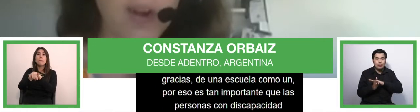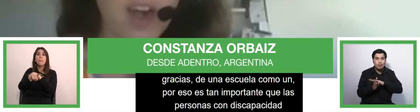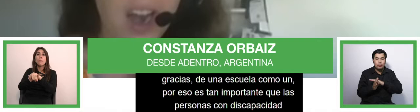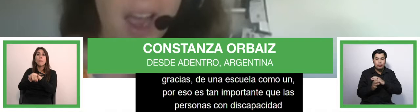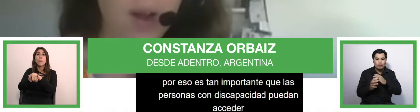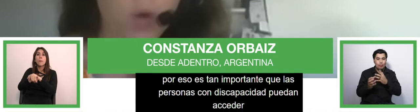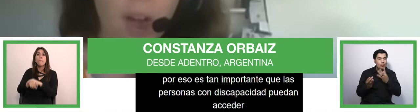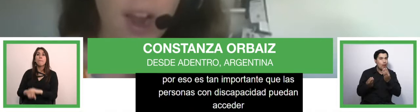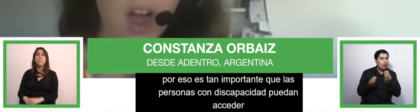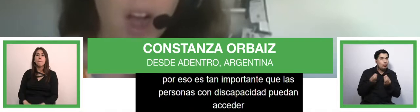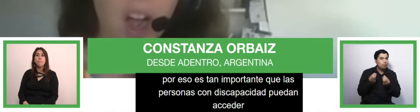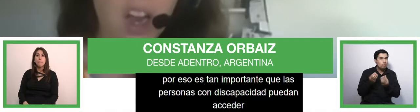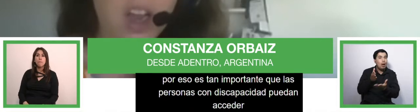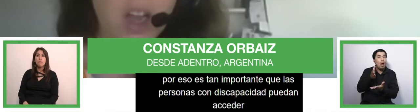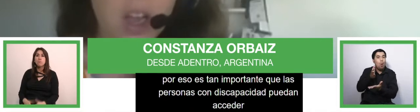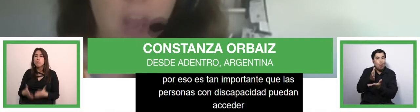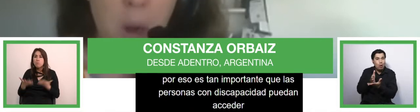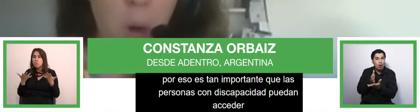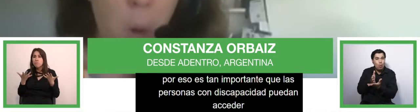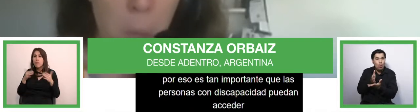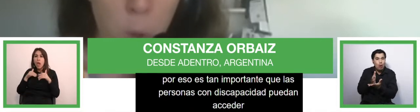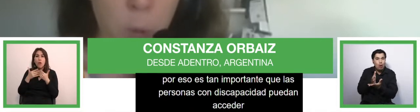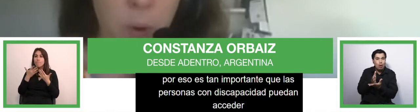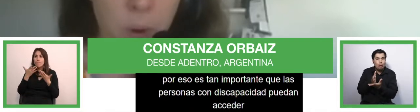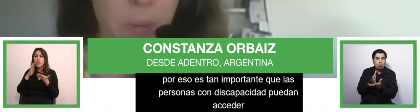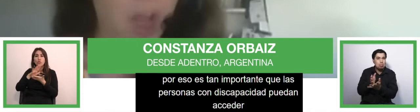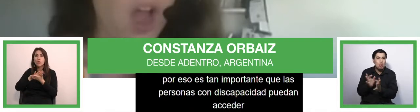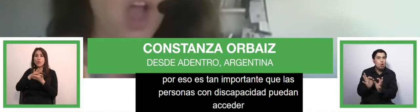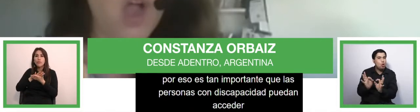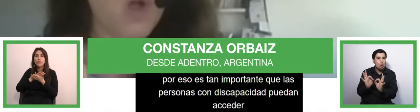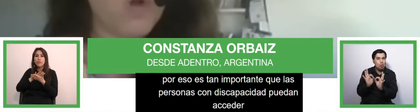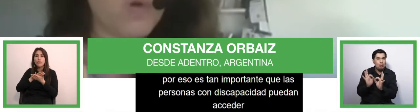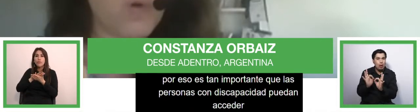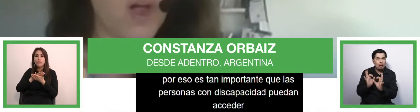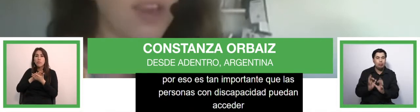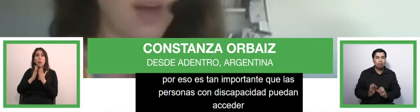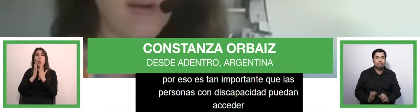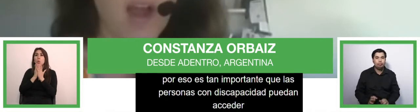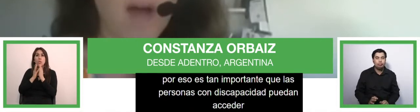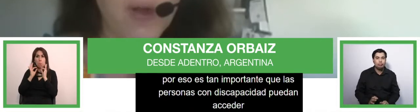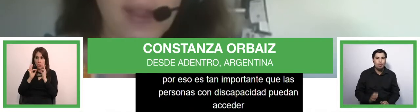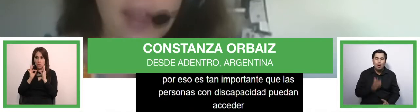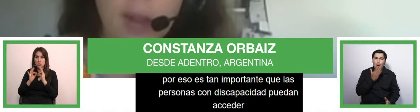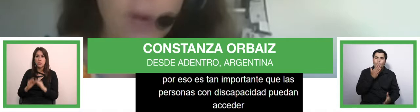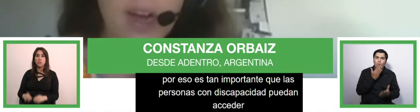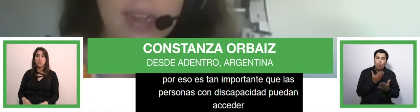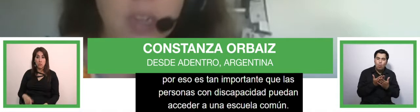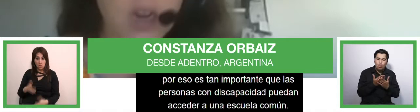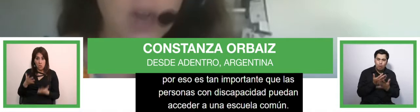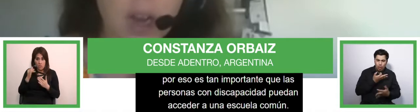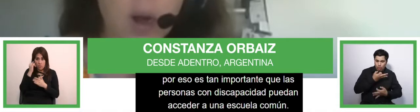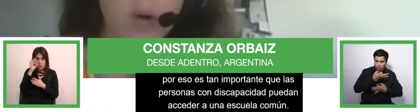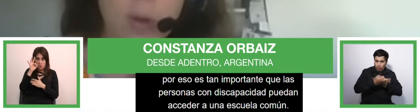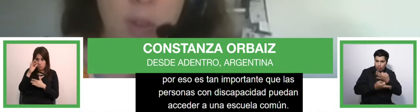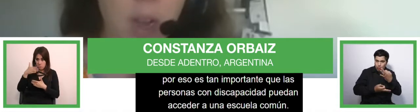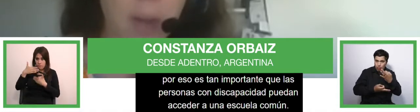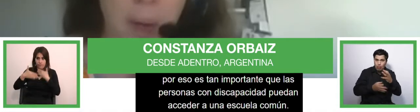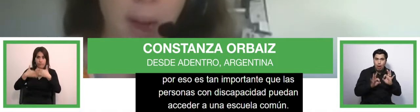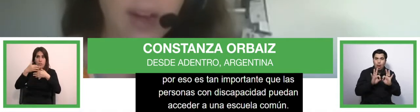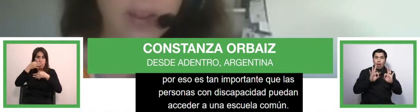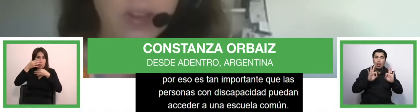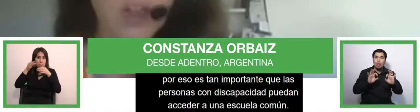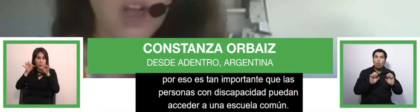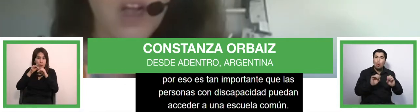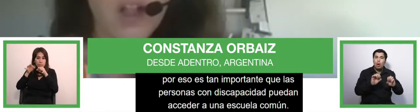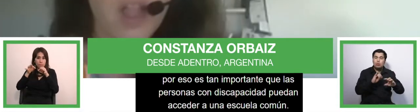a la escuela común. Cuando hablamos de educación